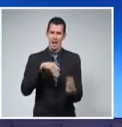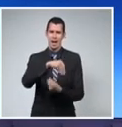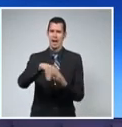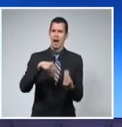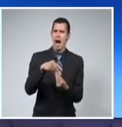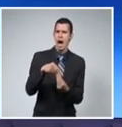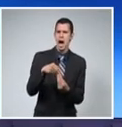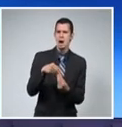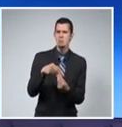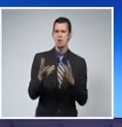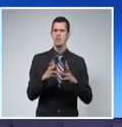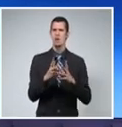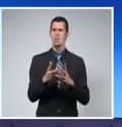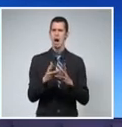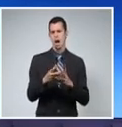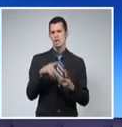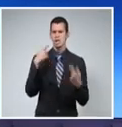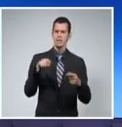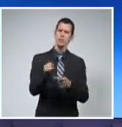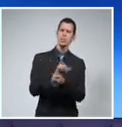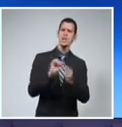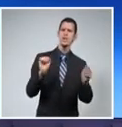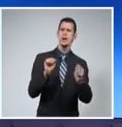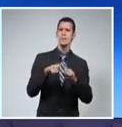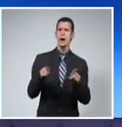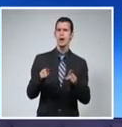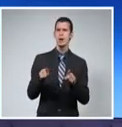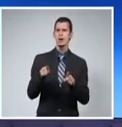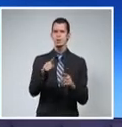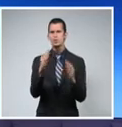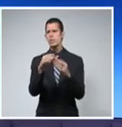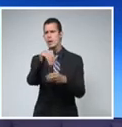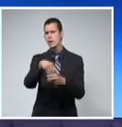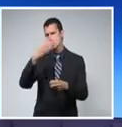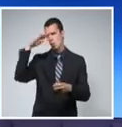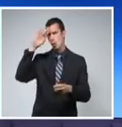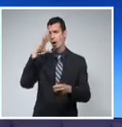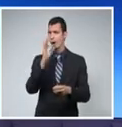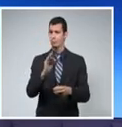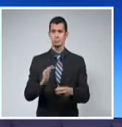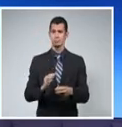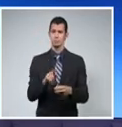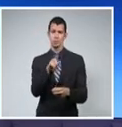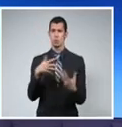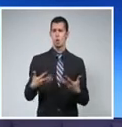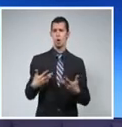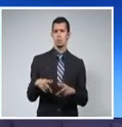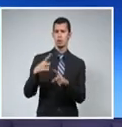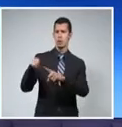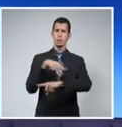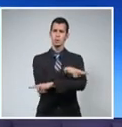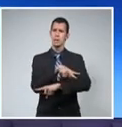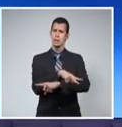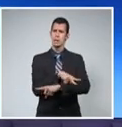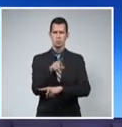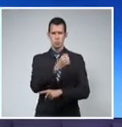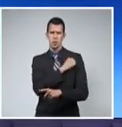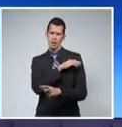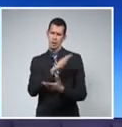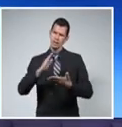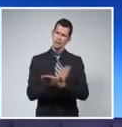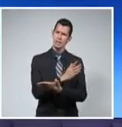desde fuera de tu país, para tratar de incitar al cambio de gobierno, eso, miren, no